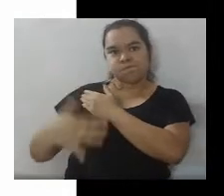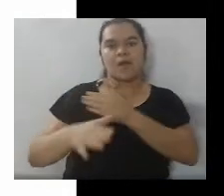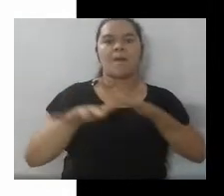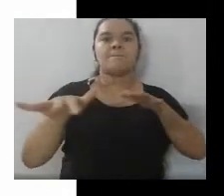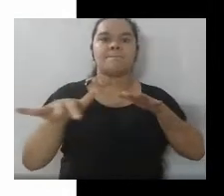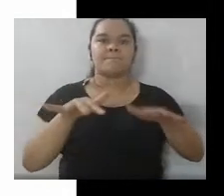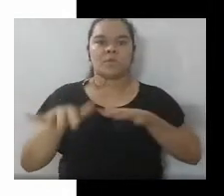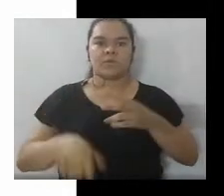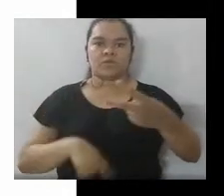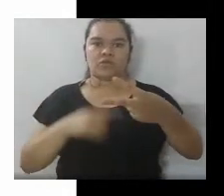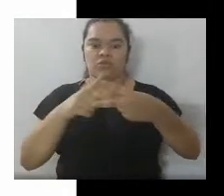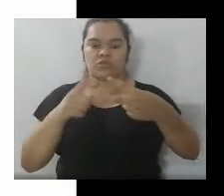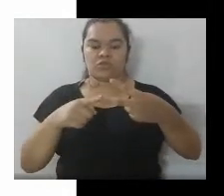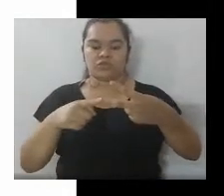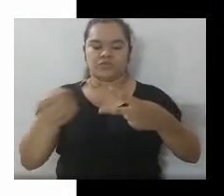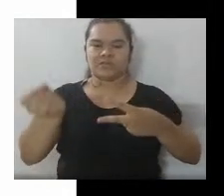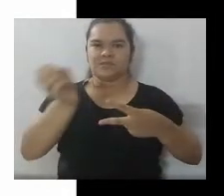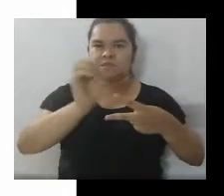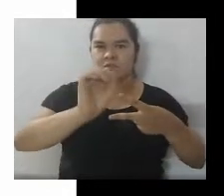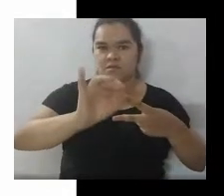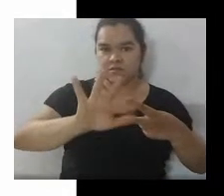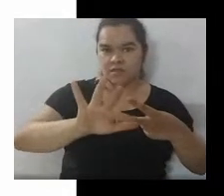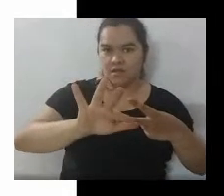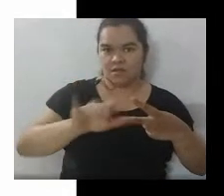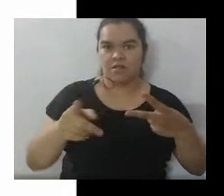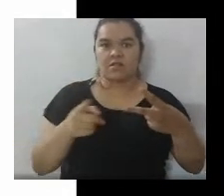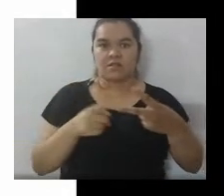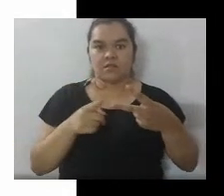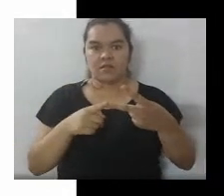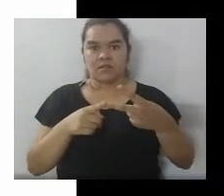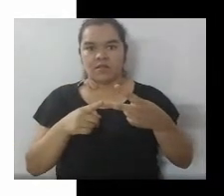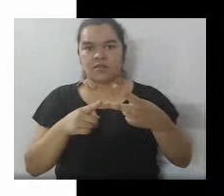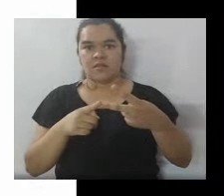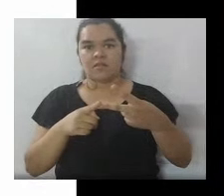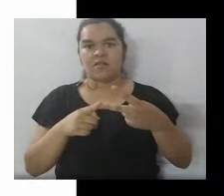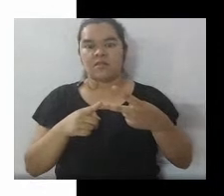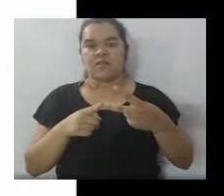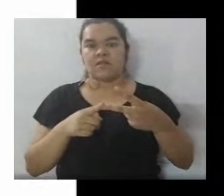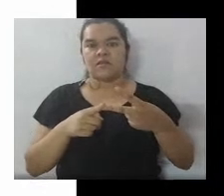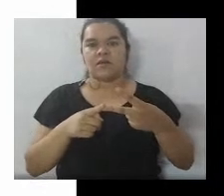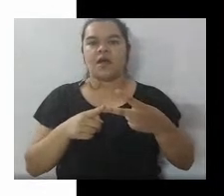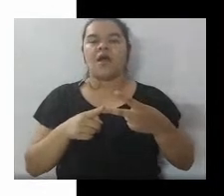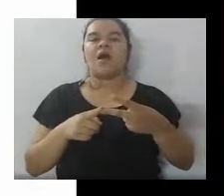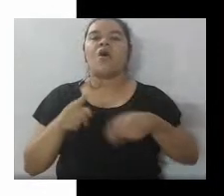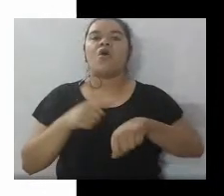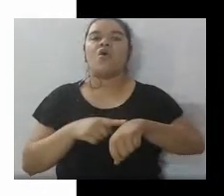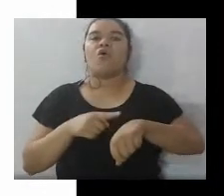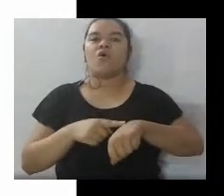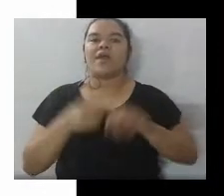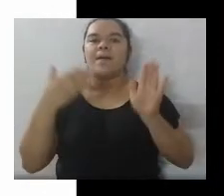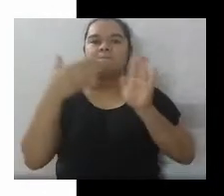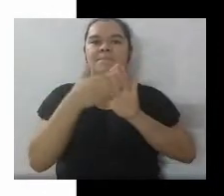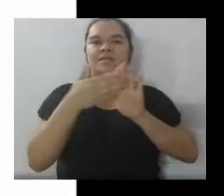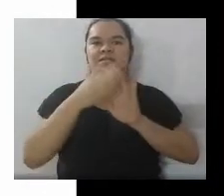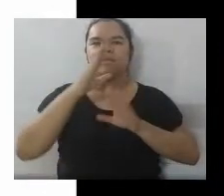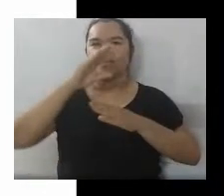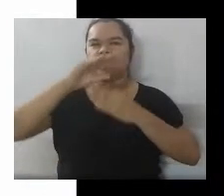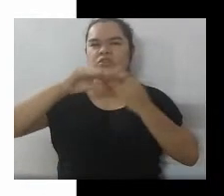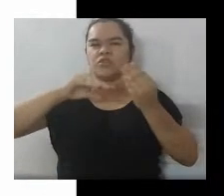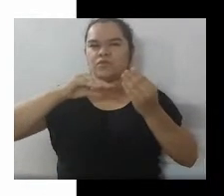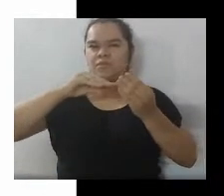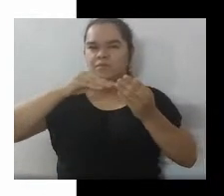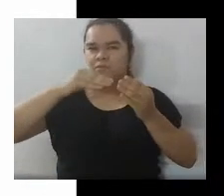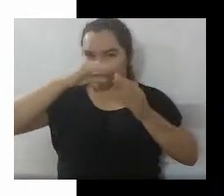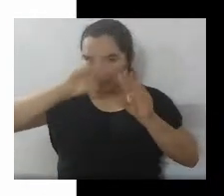primer ciclo, en el cual vamos a gastar cerca de 2.112 horas dentro de las aulas,